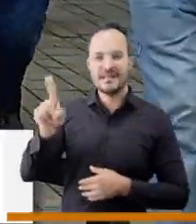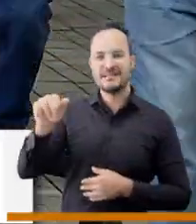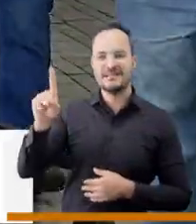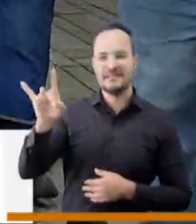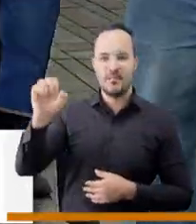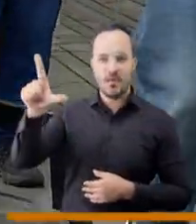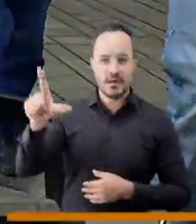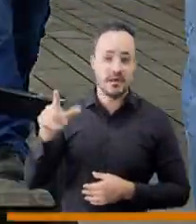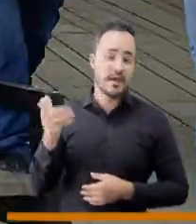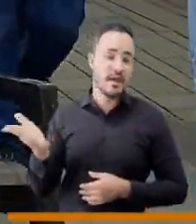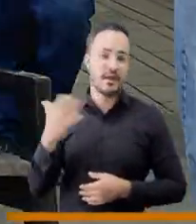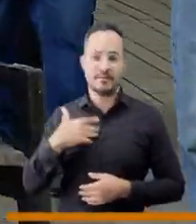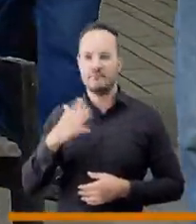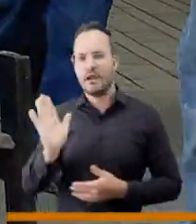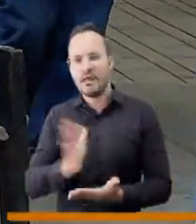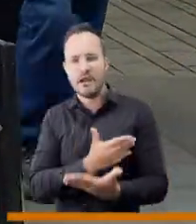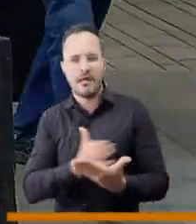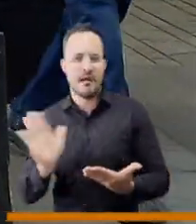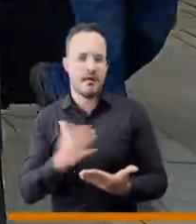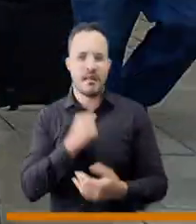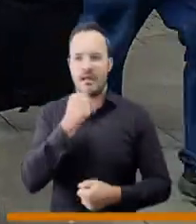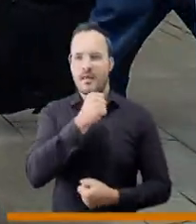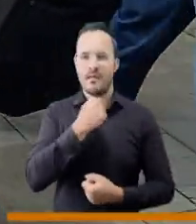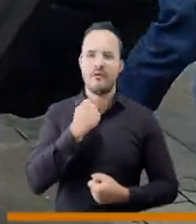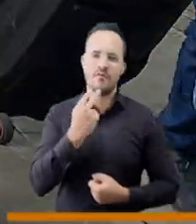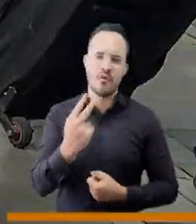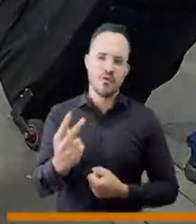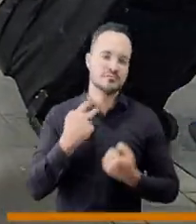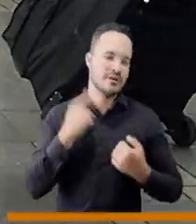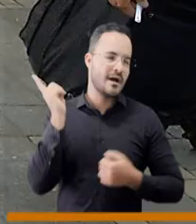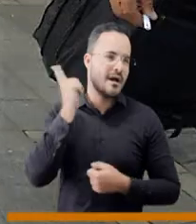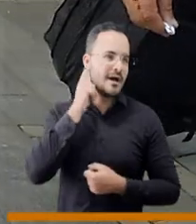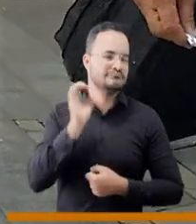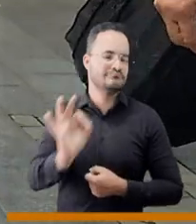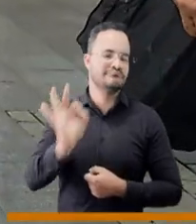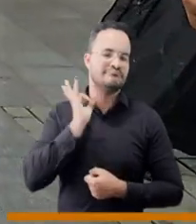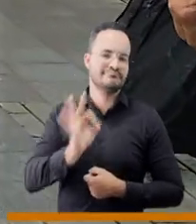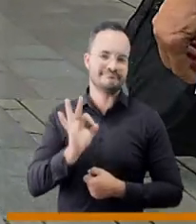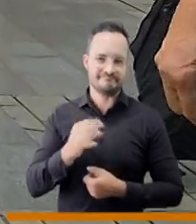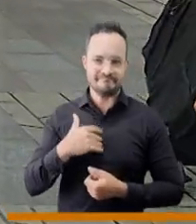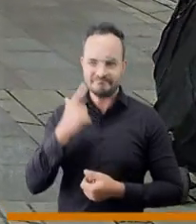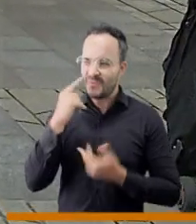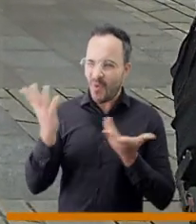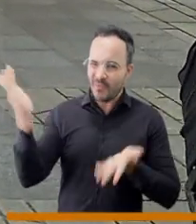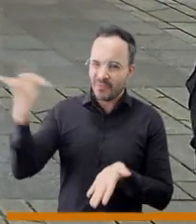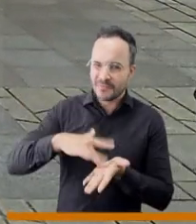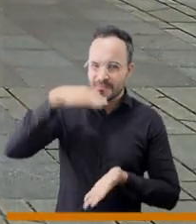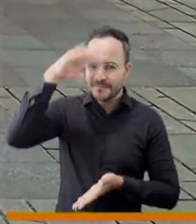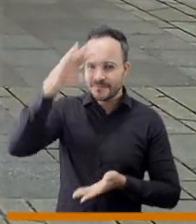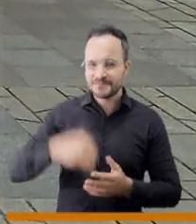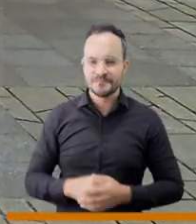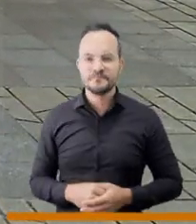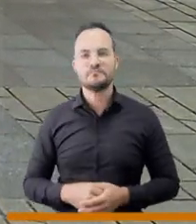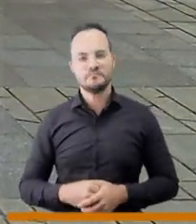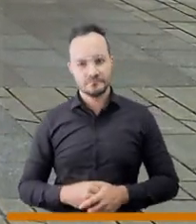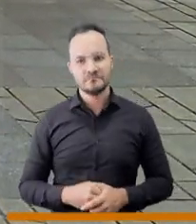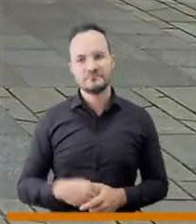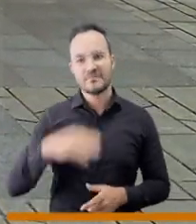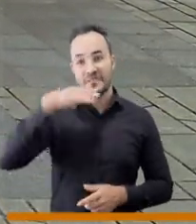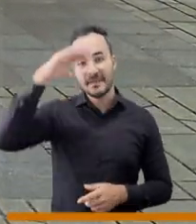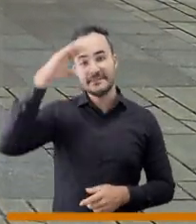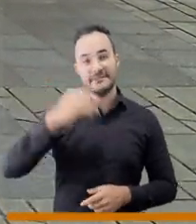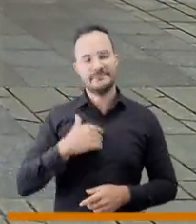nos deleita con su voz todos los días en pleno centro de Medellín. Samuel, ¿cómo fue esa llegada a la ciudad? Medellín ha sido